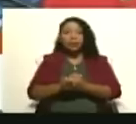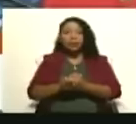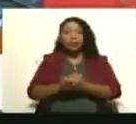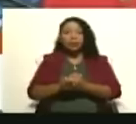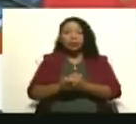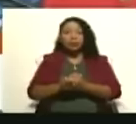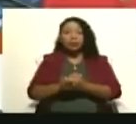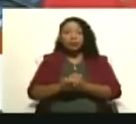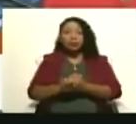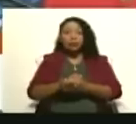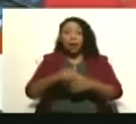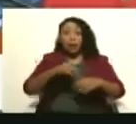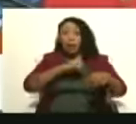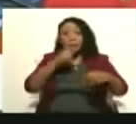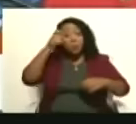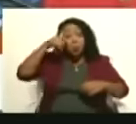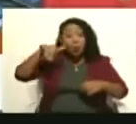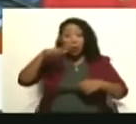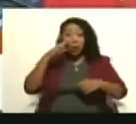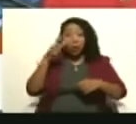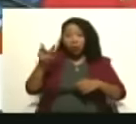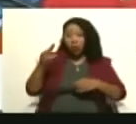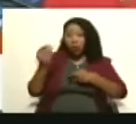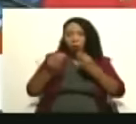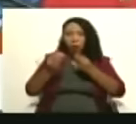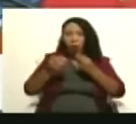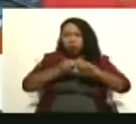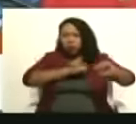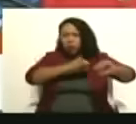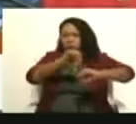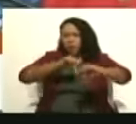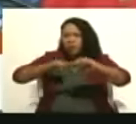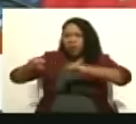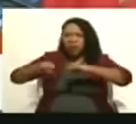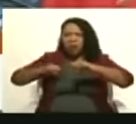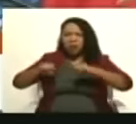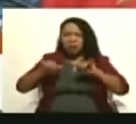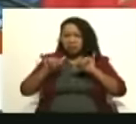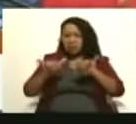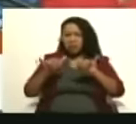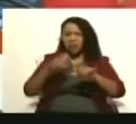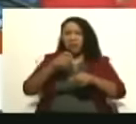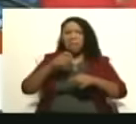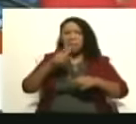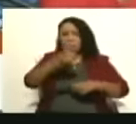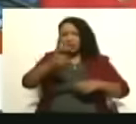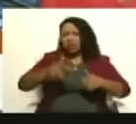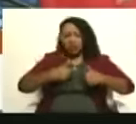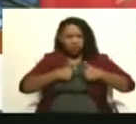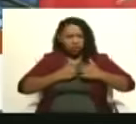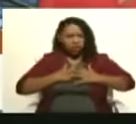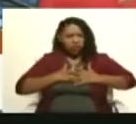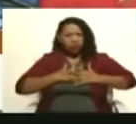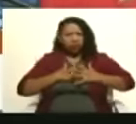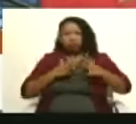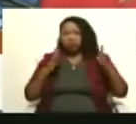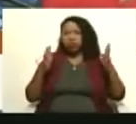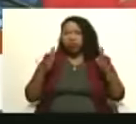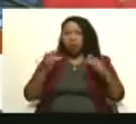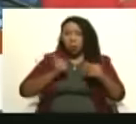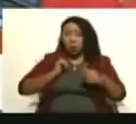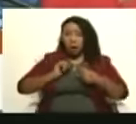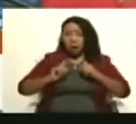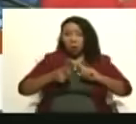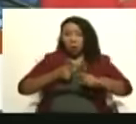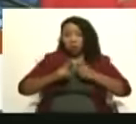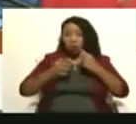una movilización patriótica que nace del alma. No es cualquier cosa lo que estamos viendo con los